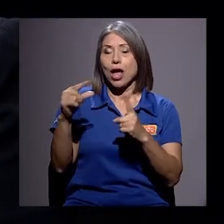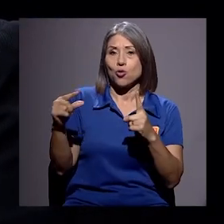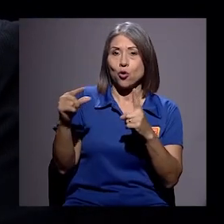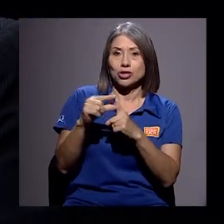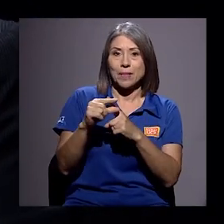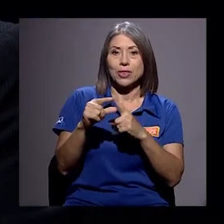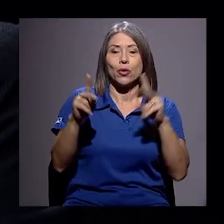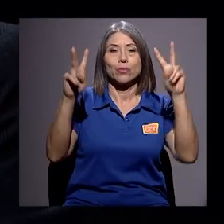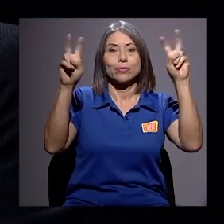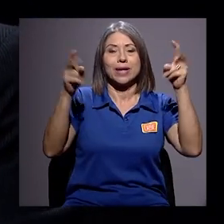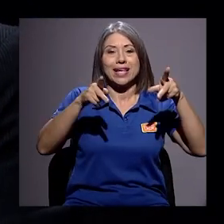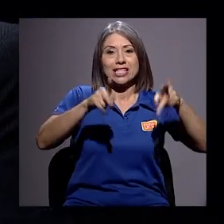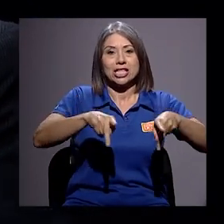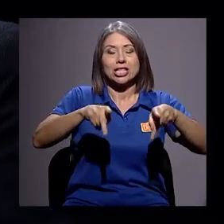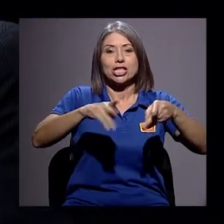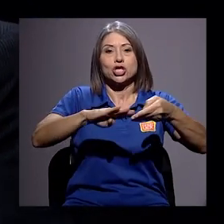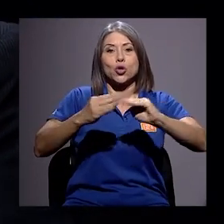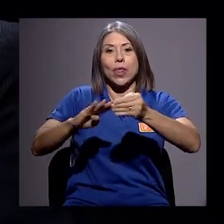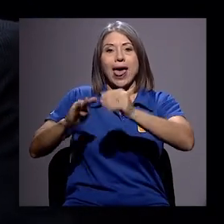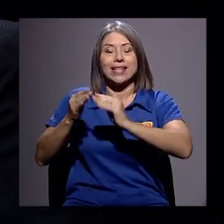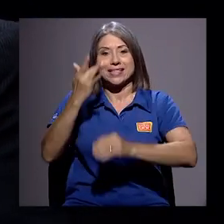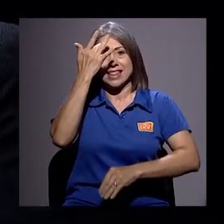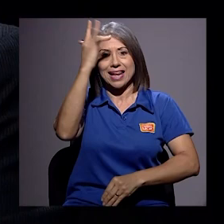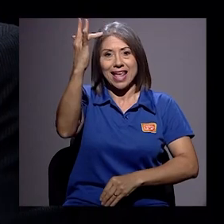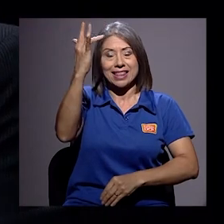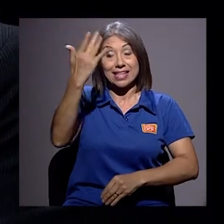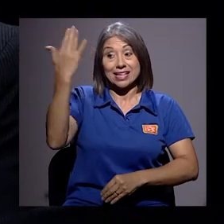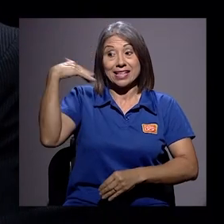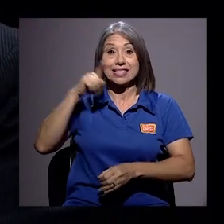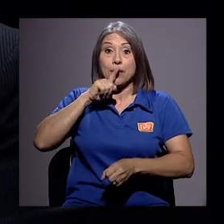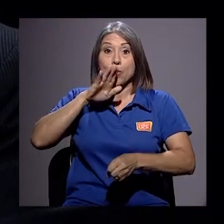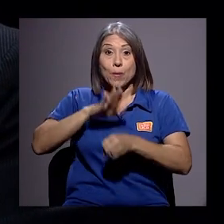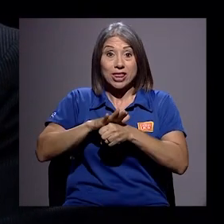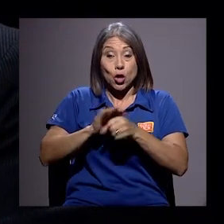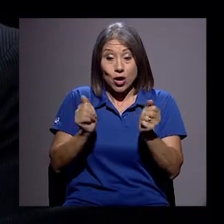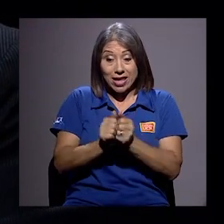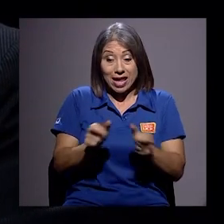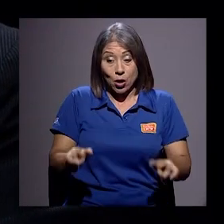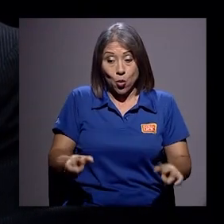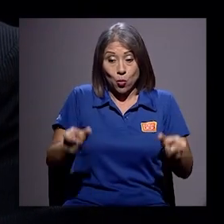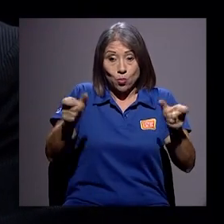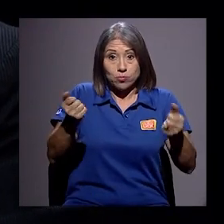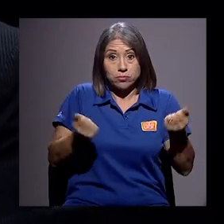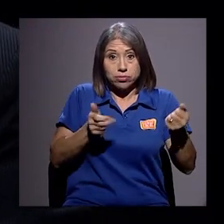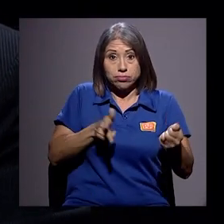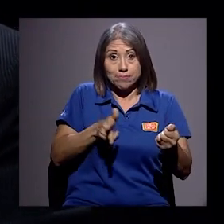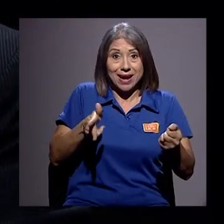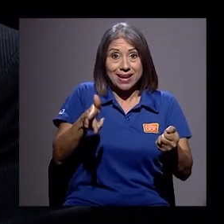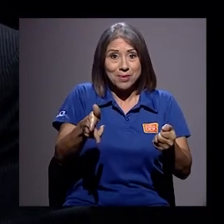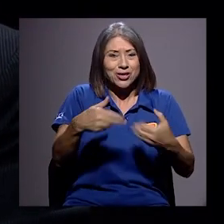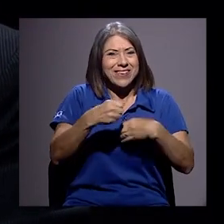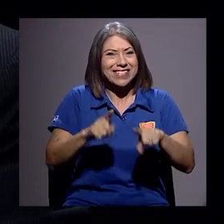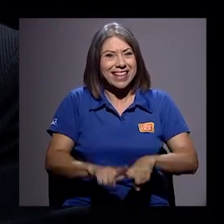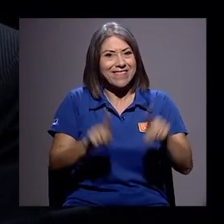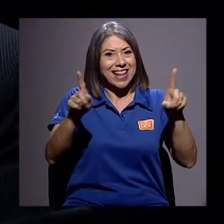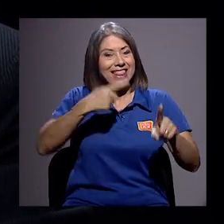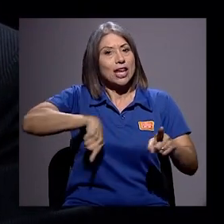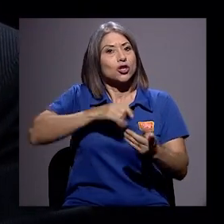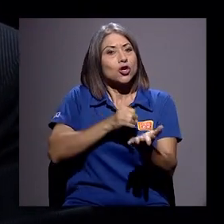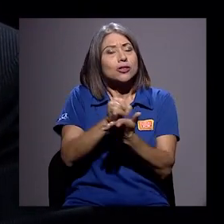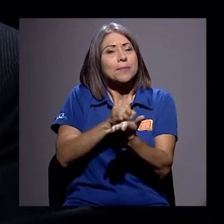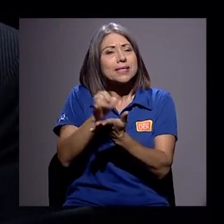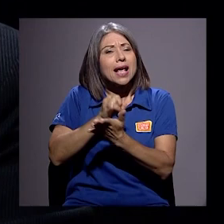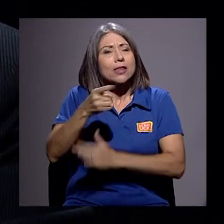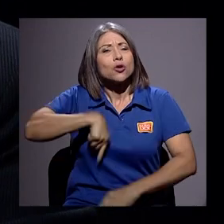concepto de ciudades inteligentes y se prometió que la gestión de los parquímetros iba a ser diferente cuando llegamos investigamos el tema nos dimos